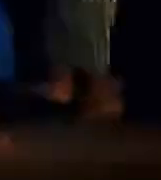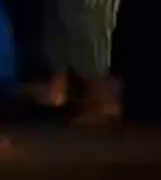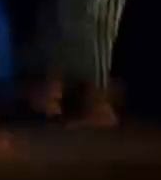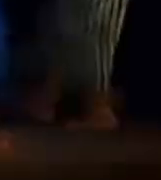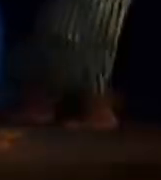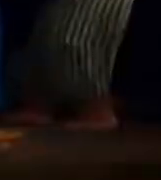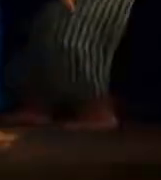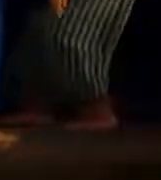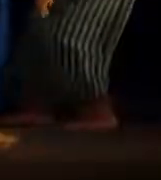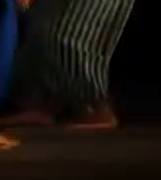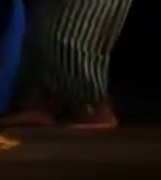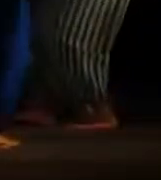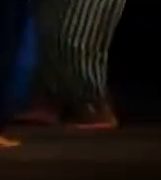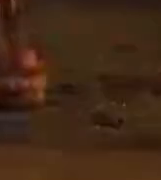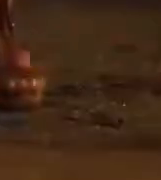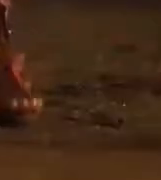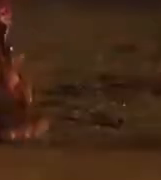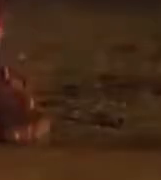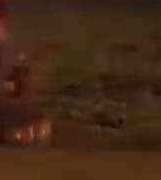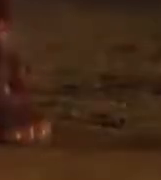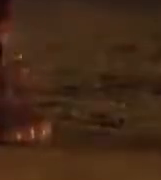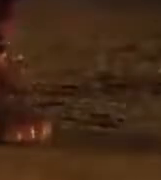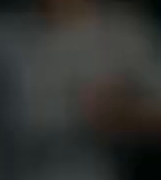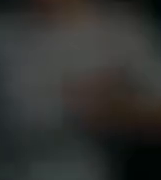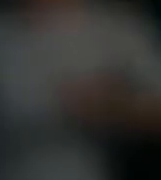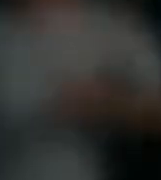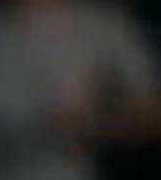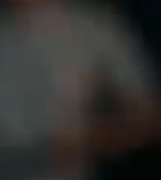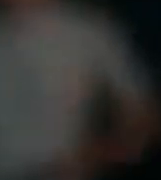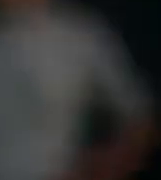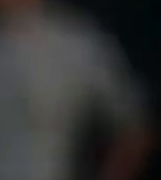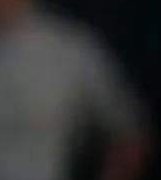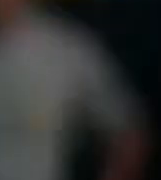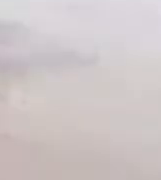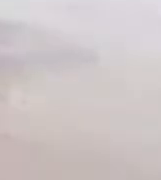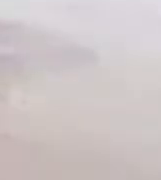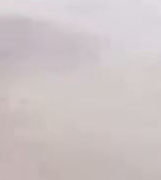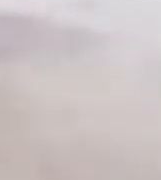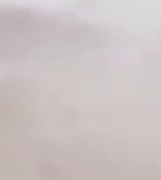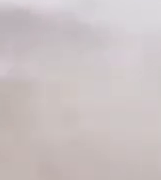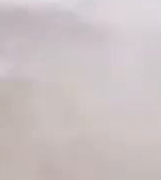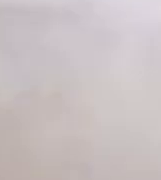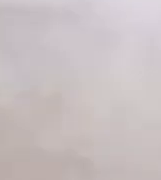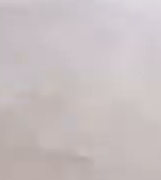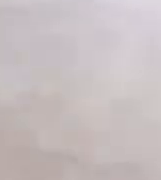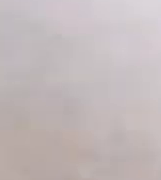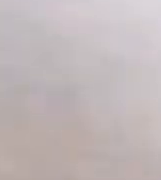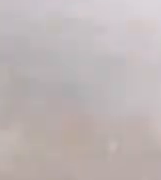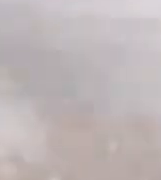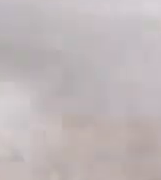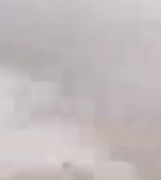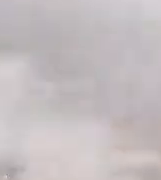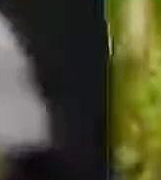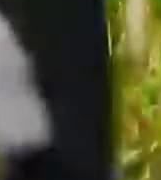Soy diversidad cultural que se fortalece cada día. Soy compromiso